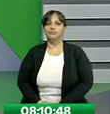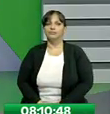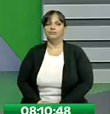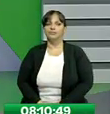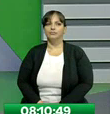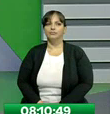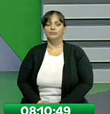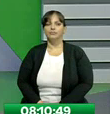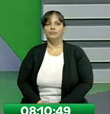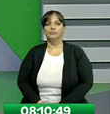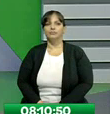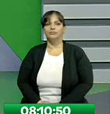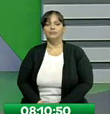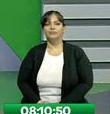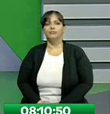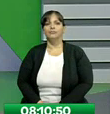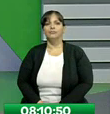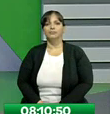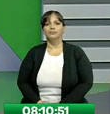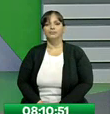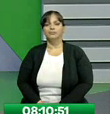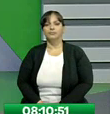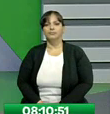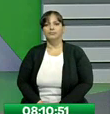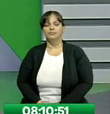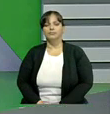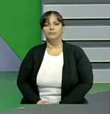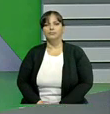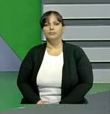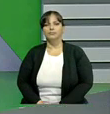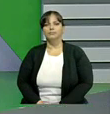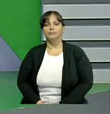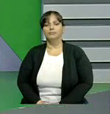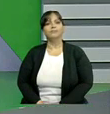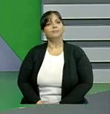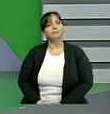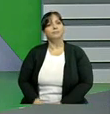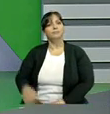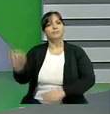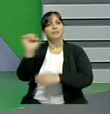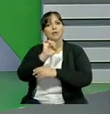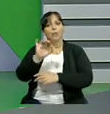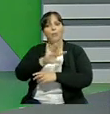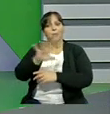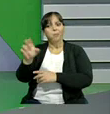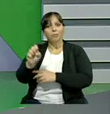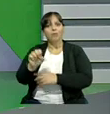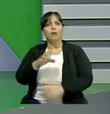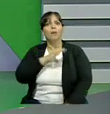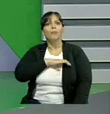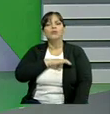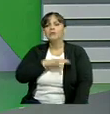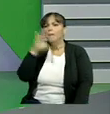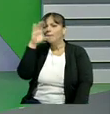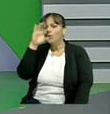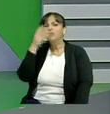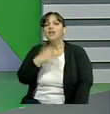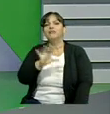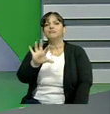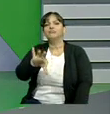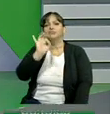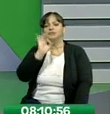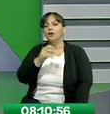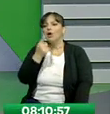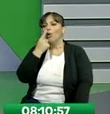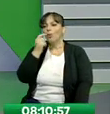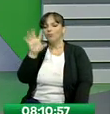recuperó un vehículo que había sido robado horas antes el procedimiento se registró esta madrugada y dejó a una persona detenida para